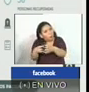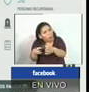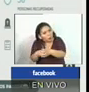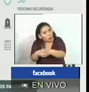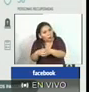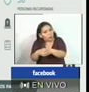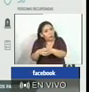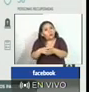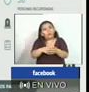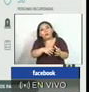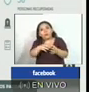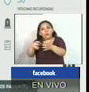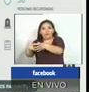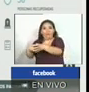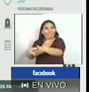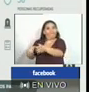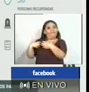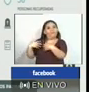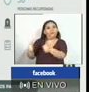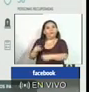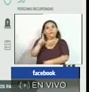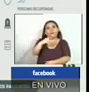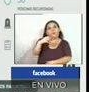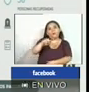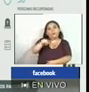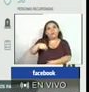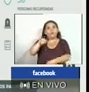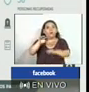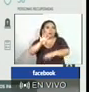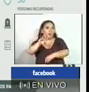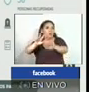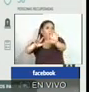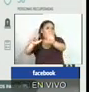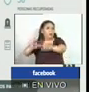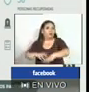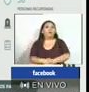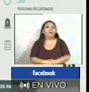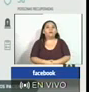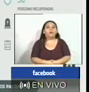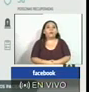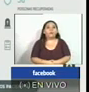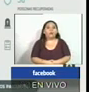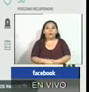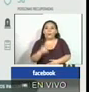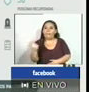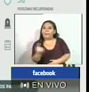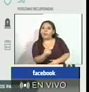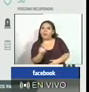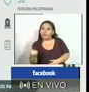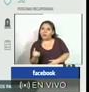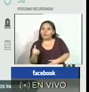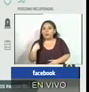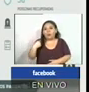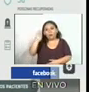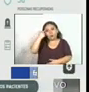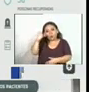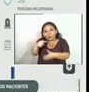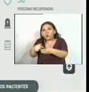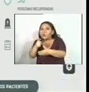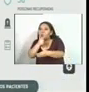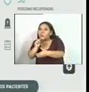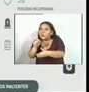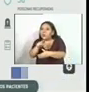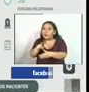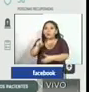casos de las personas que se han curado, son 10,488. El número de personas consideradas casos sospechosos,